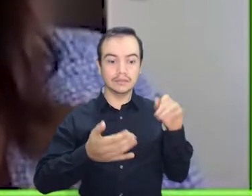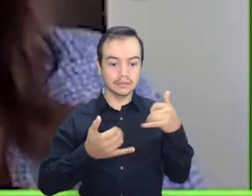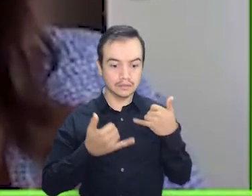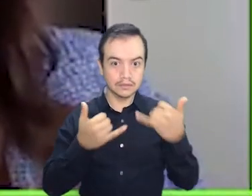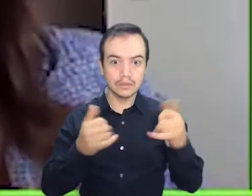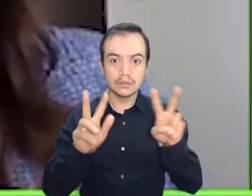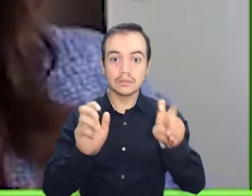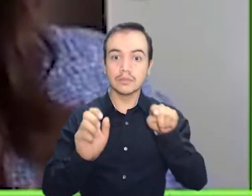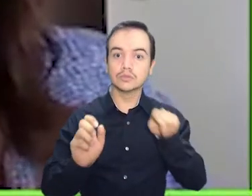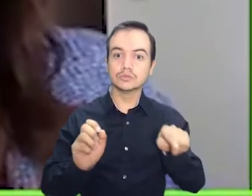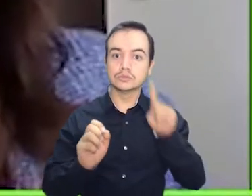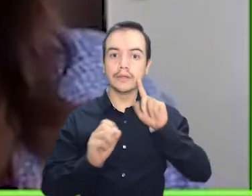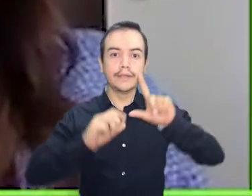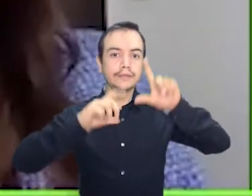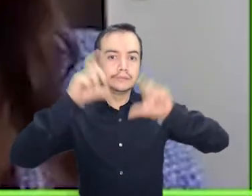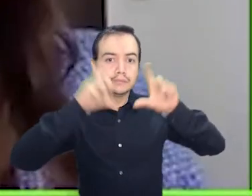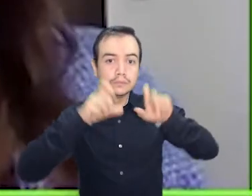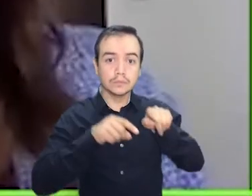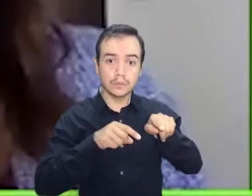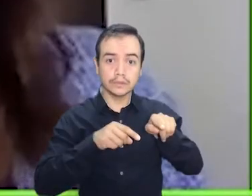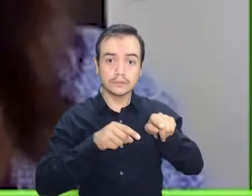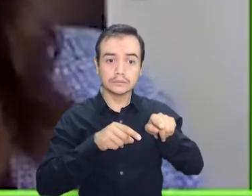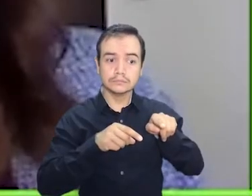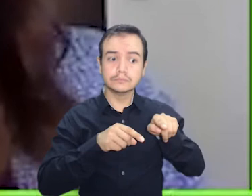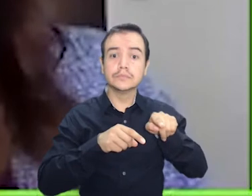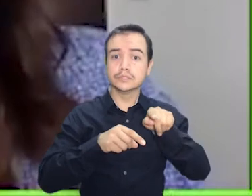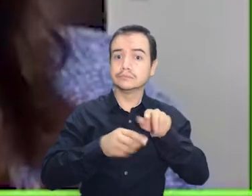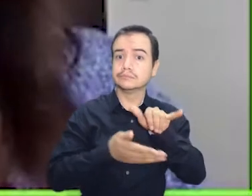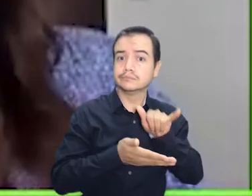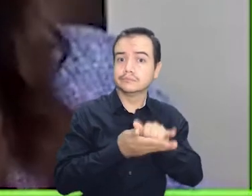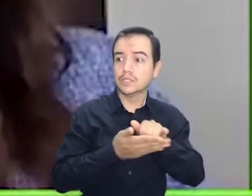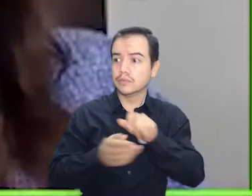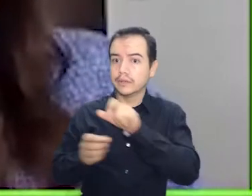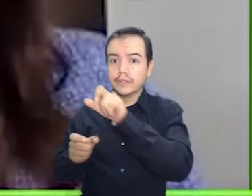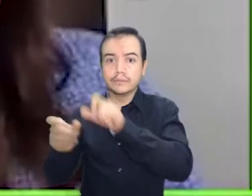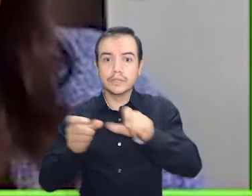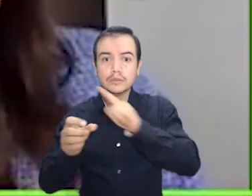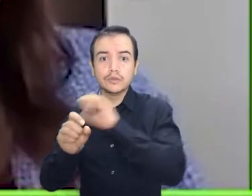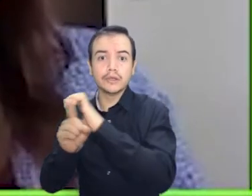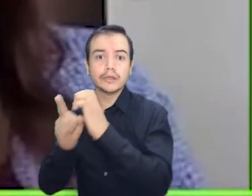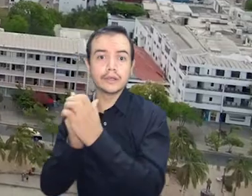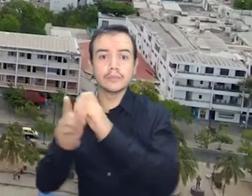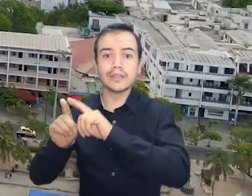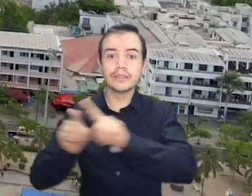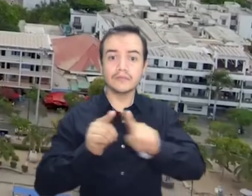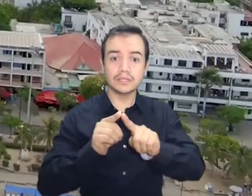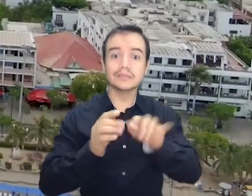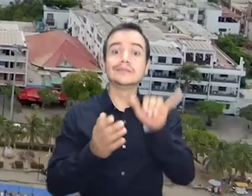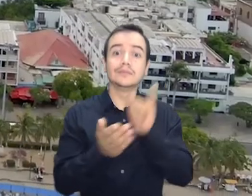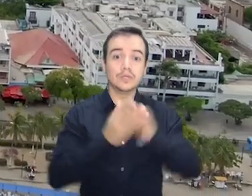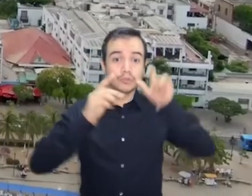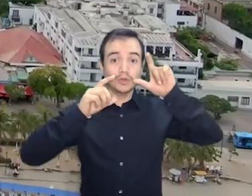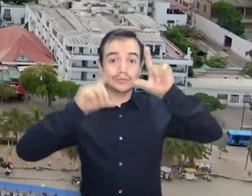pues encontramos que así como muchas comunidades cambiaron, también los turistas han cambiado. La invitada tomó